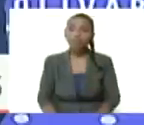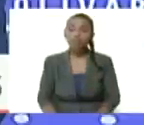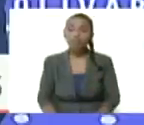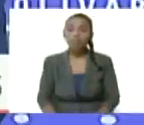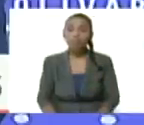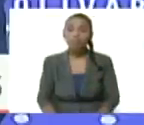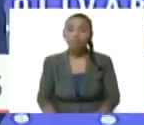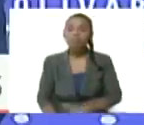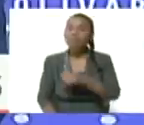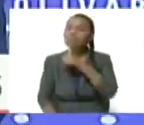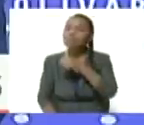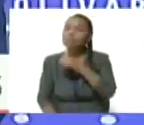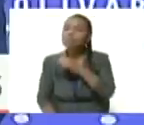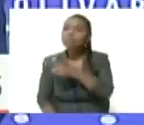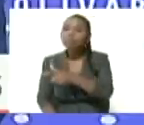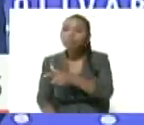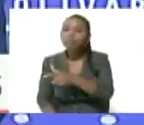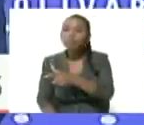¿Quién?